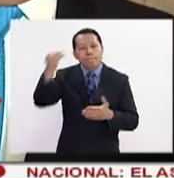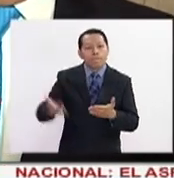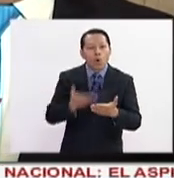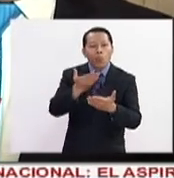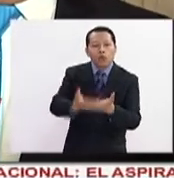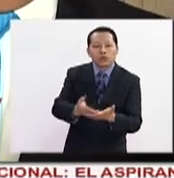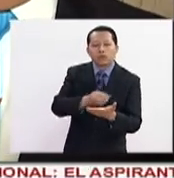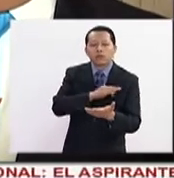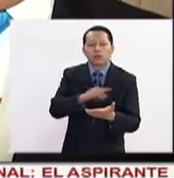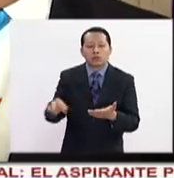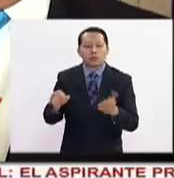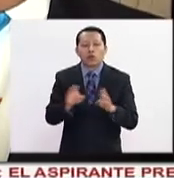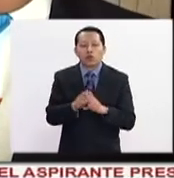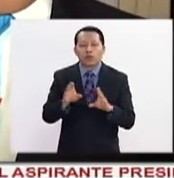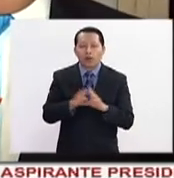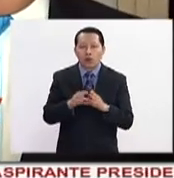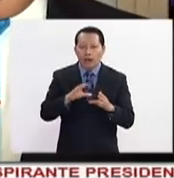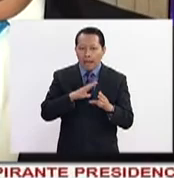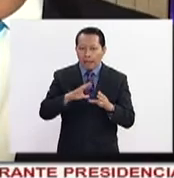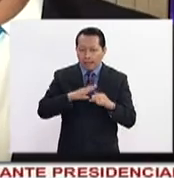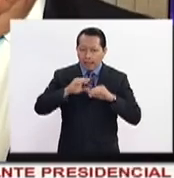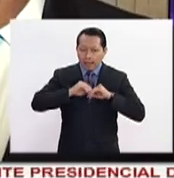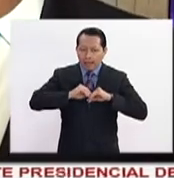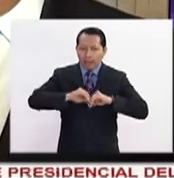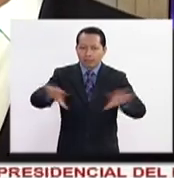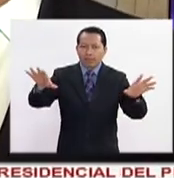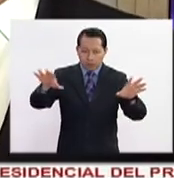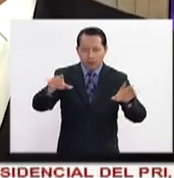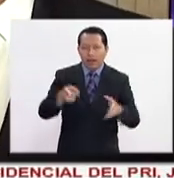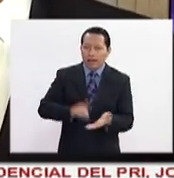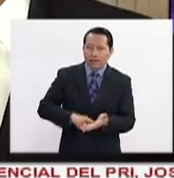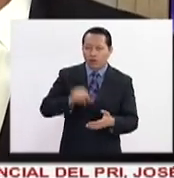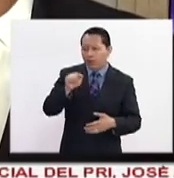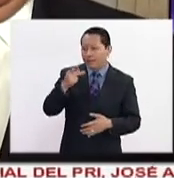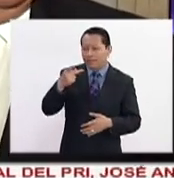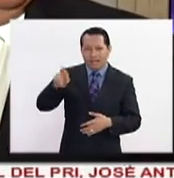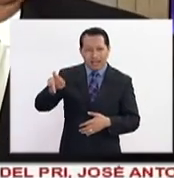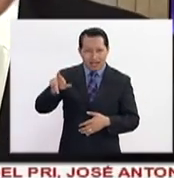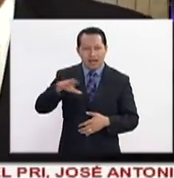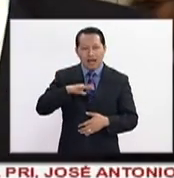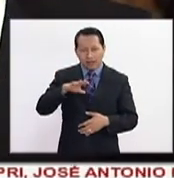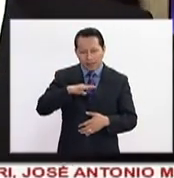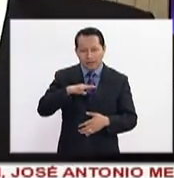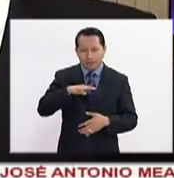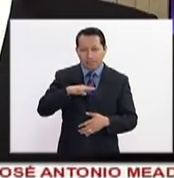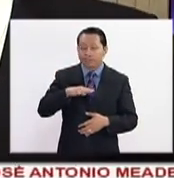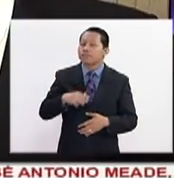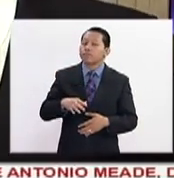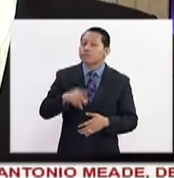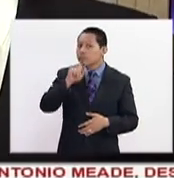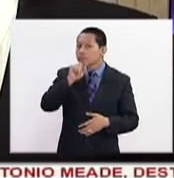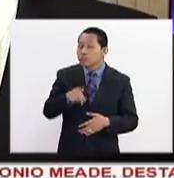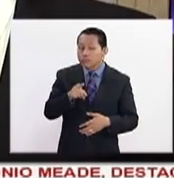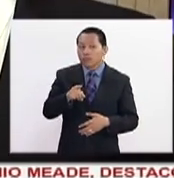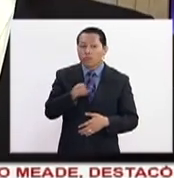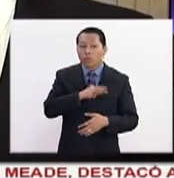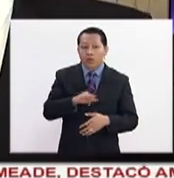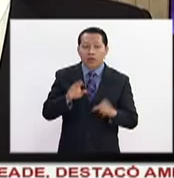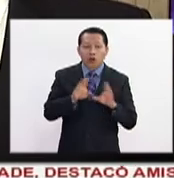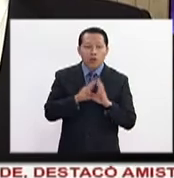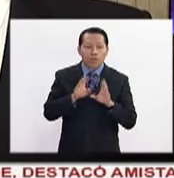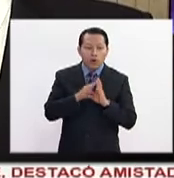de transmitir en el sistema público de radiodifusión del Estado mexicano los informativos que